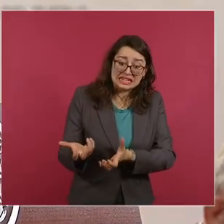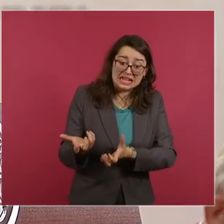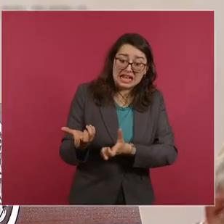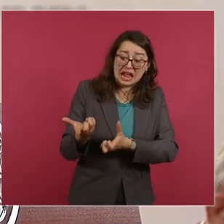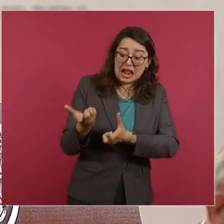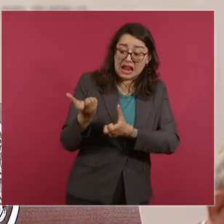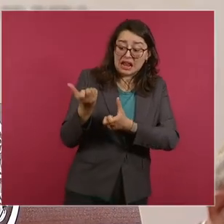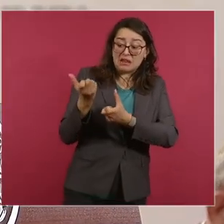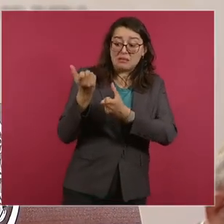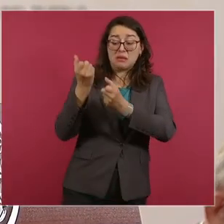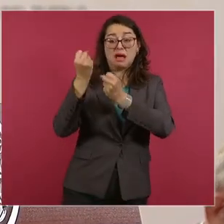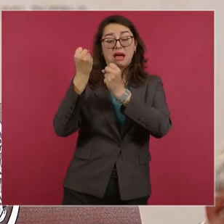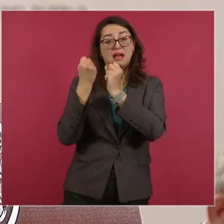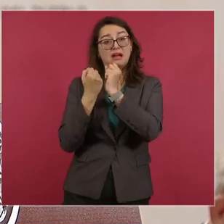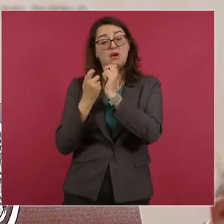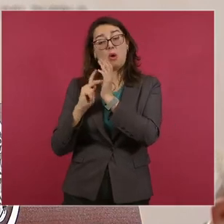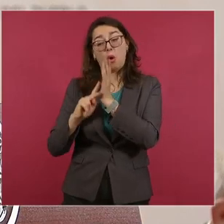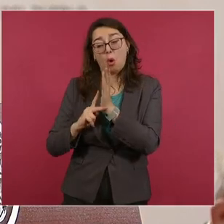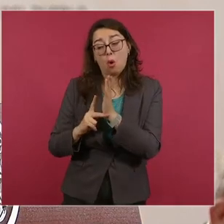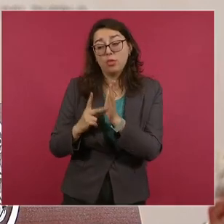es que estaba muy mal